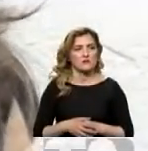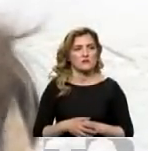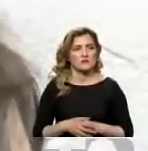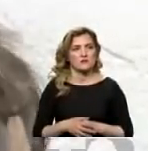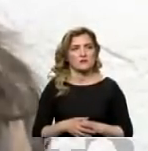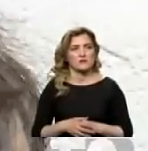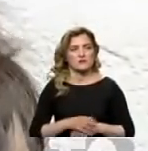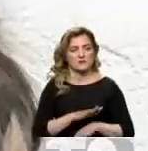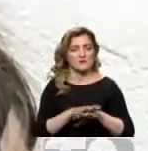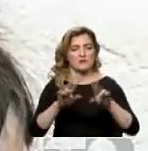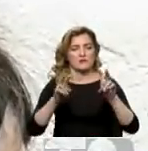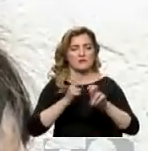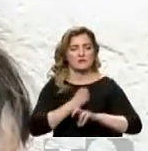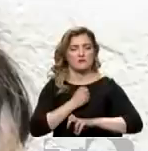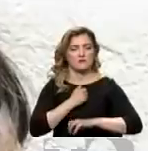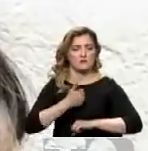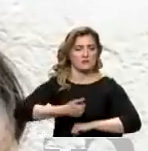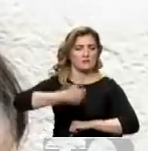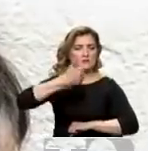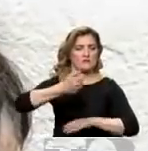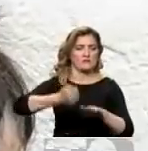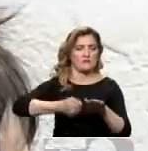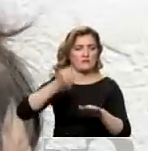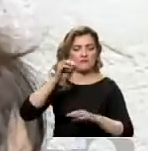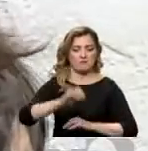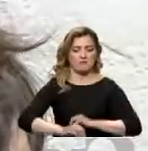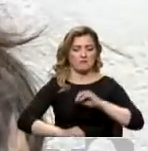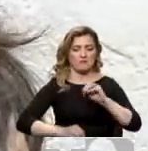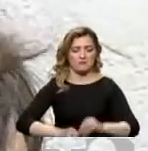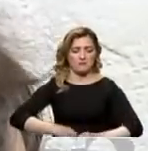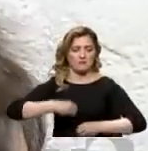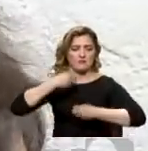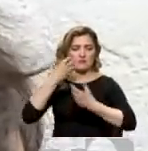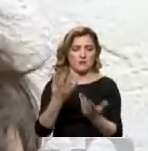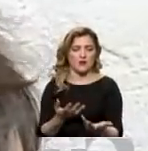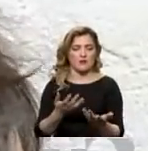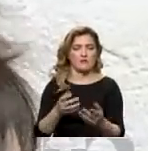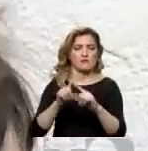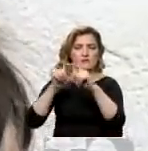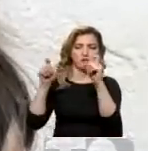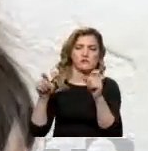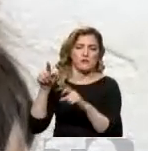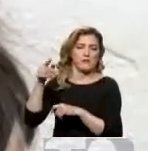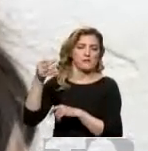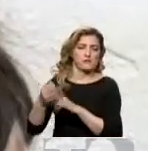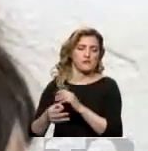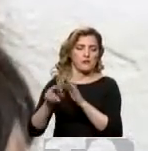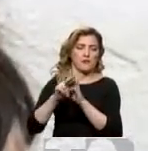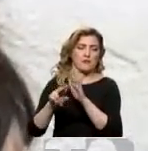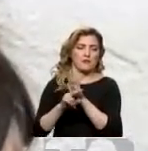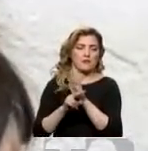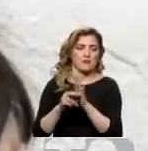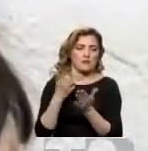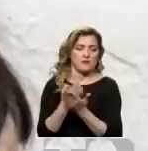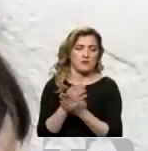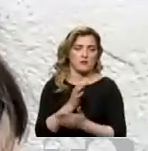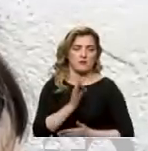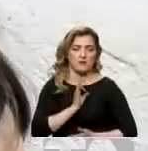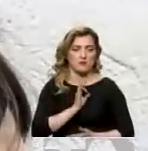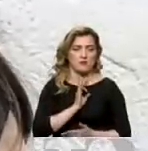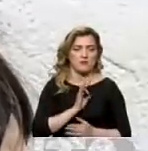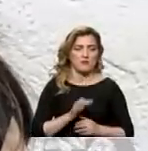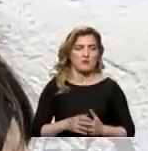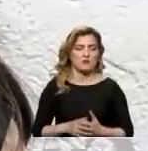momento, de que la propia Procuraduría emitió un informe calificando de que las compañías sí cumplían con la parte económica y técnica para que